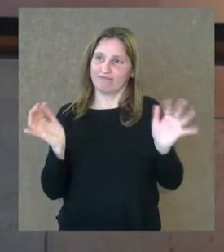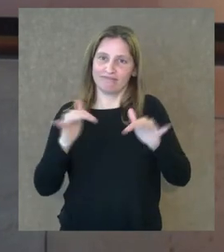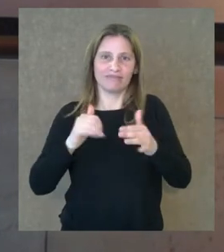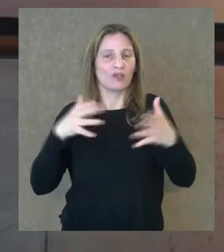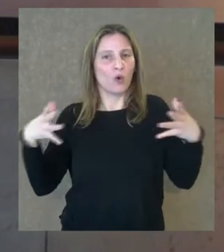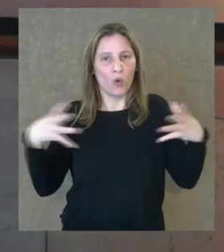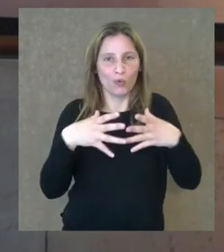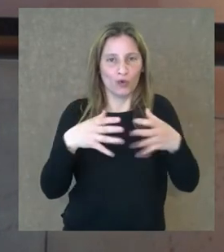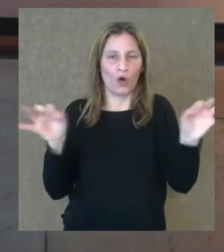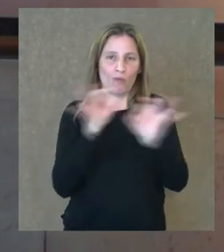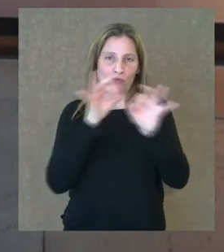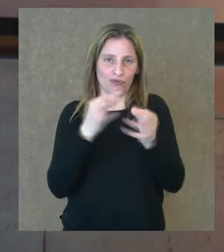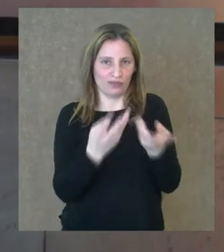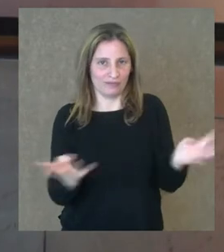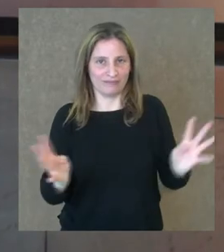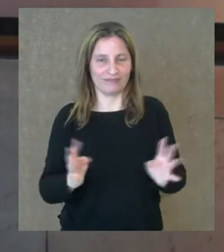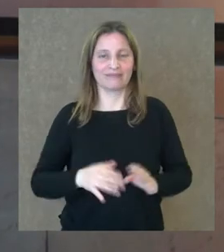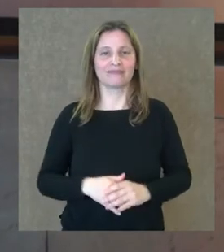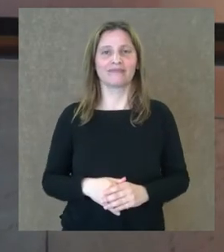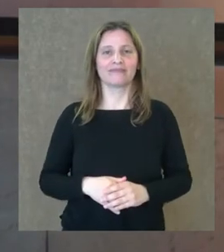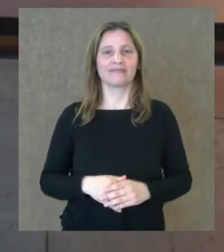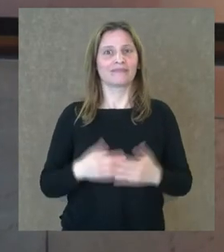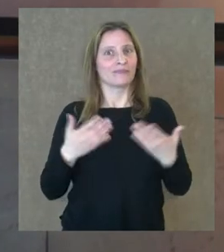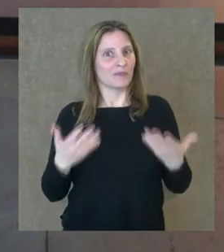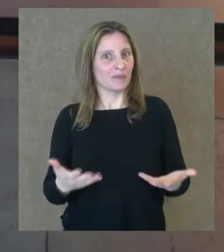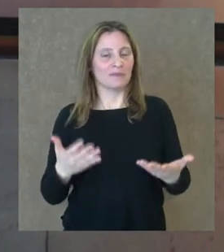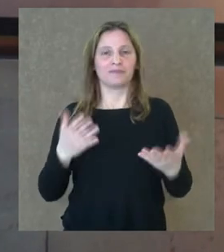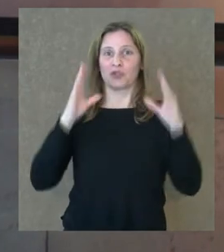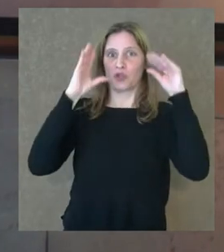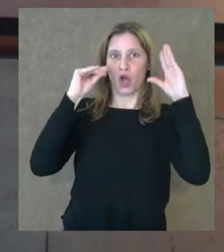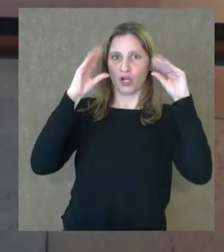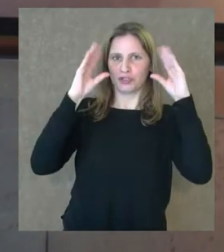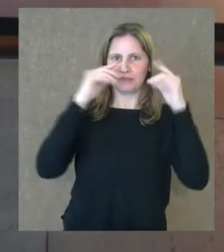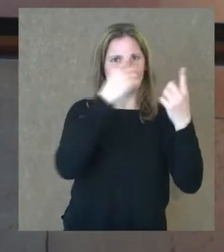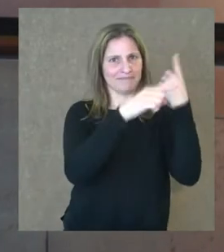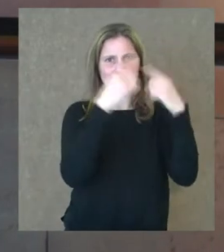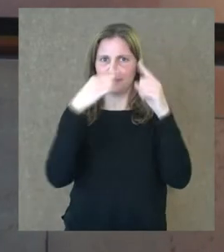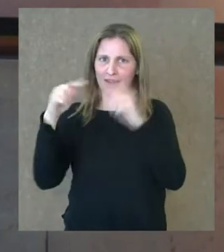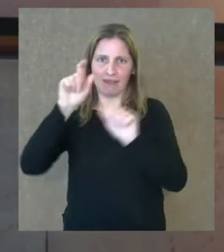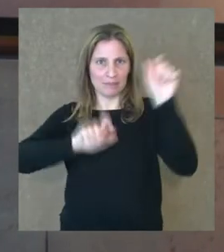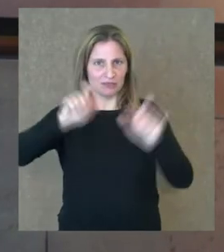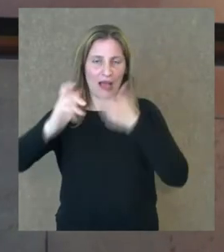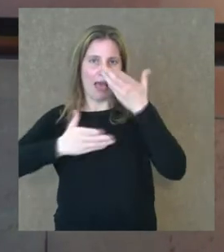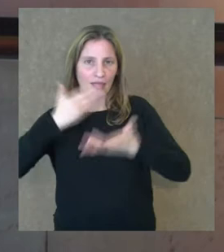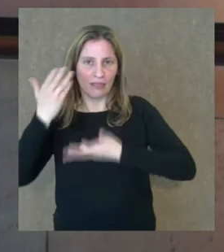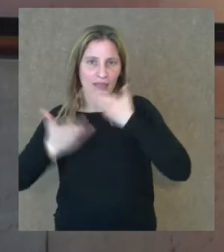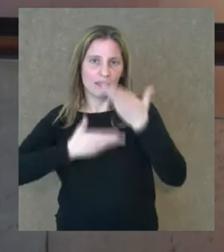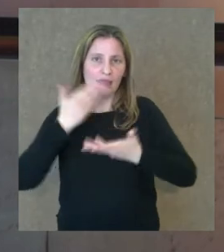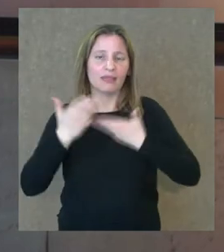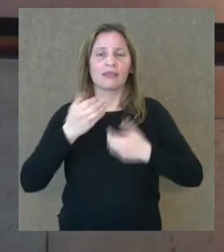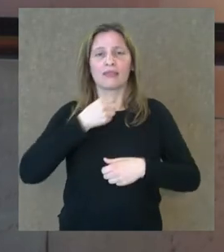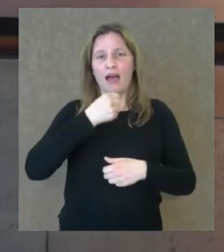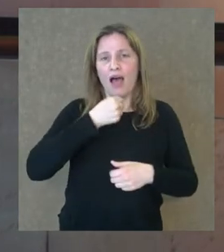escenario junto con la orquesta esta gala va a tener varios intérpretes que van